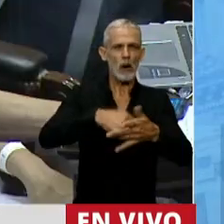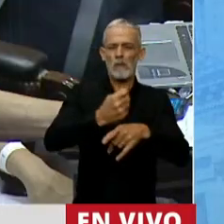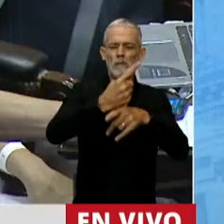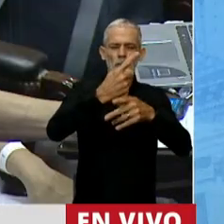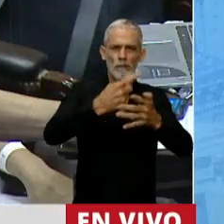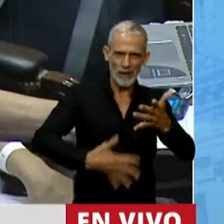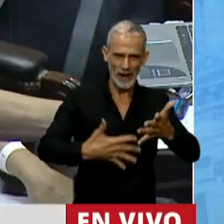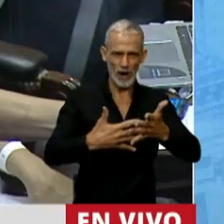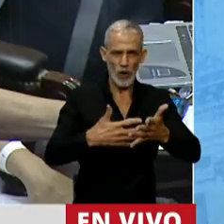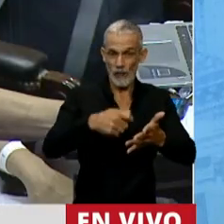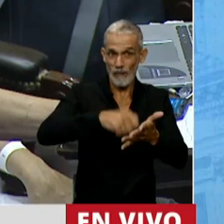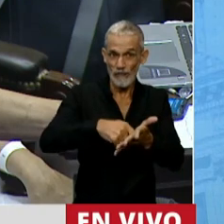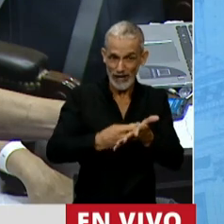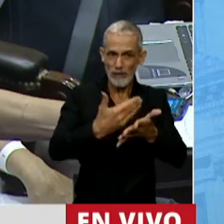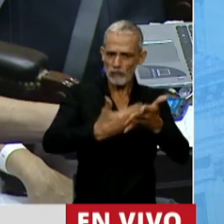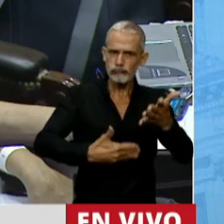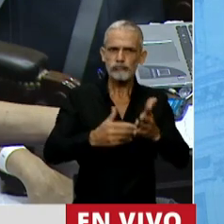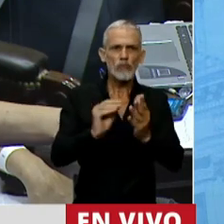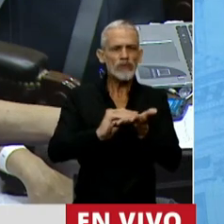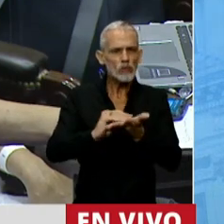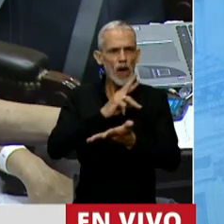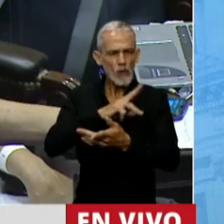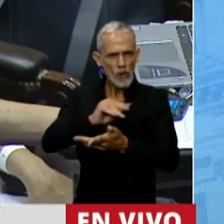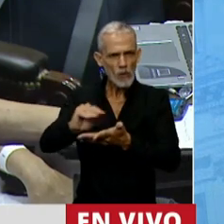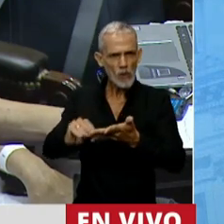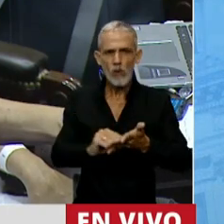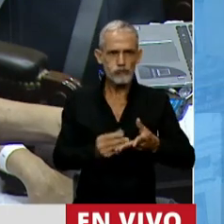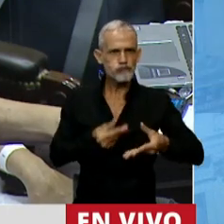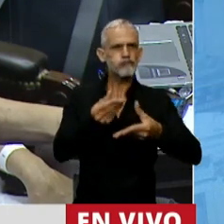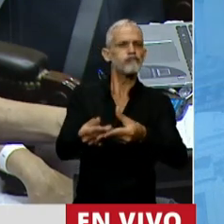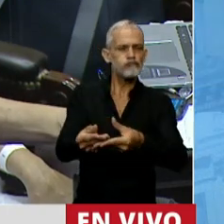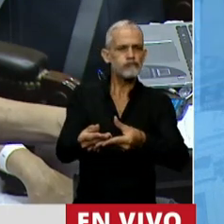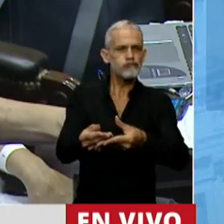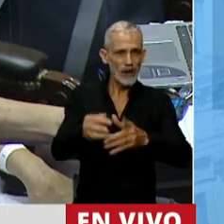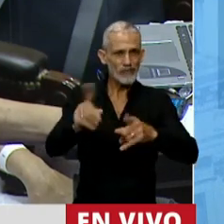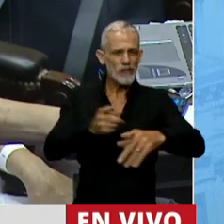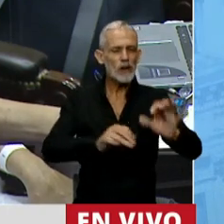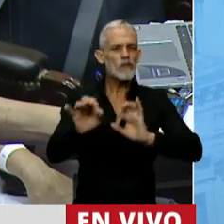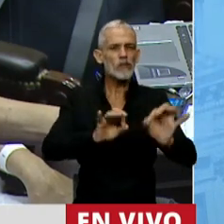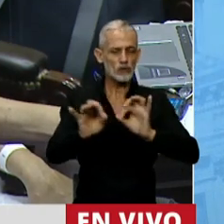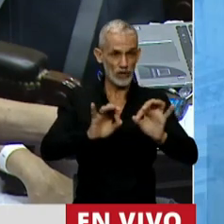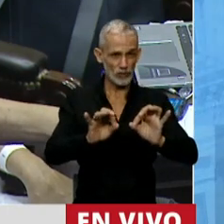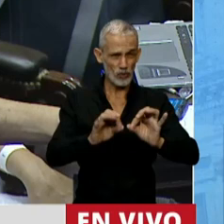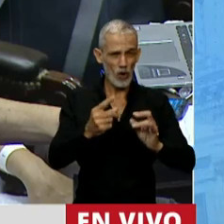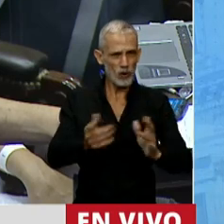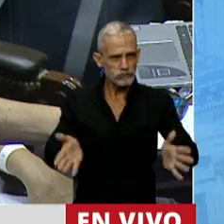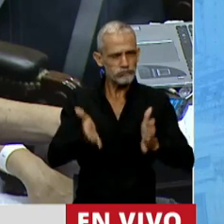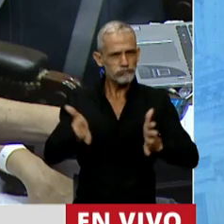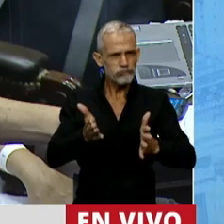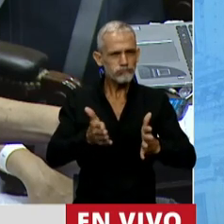junto con otras diputadas dieron estado parlamentario al proyecto